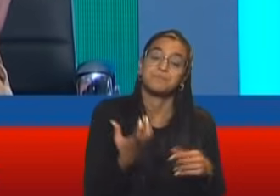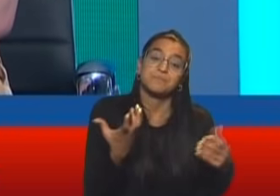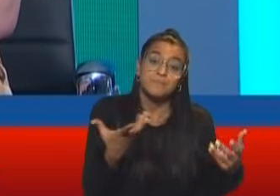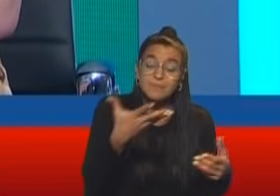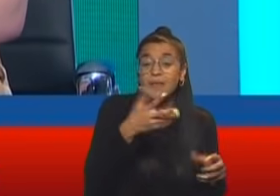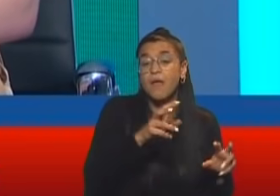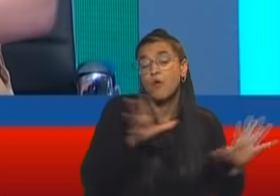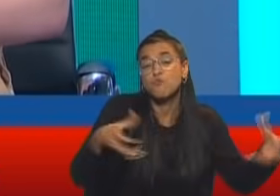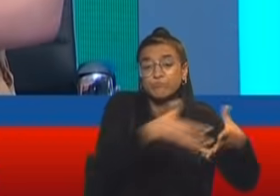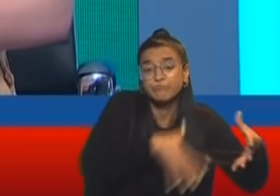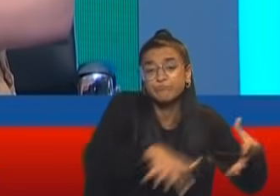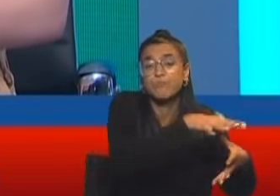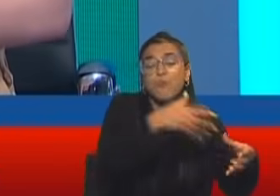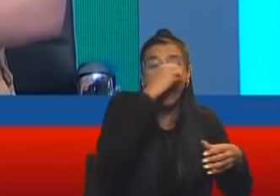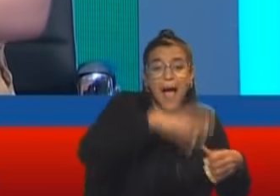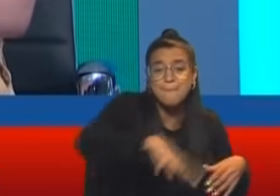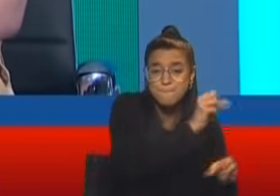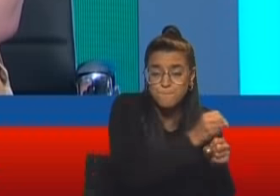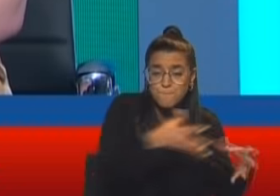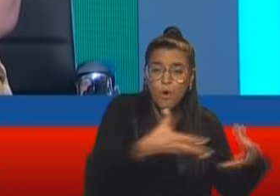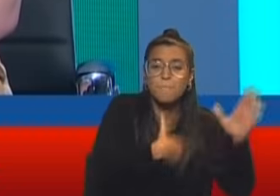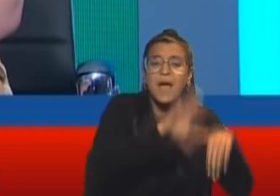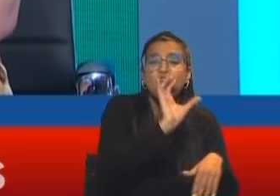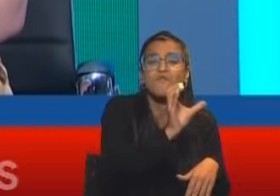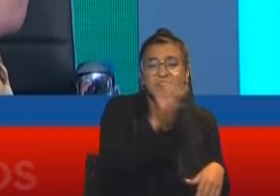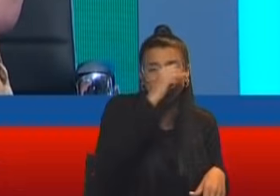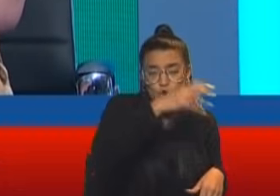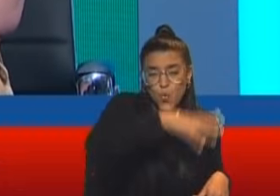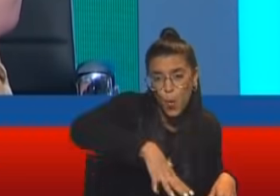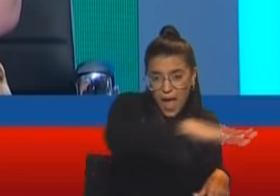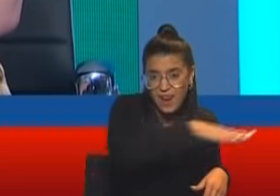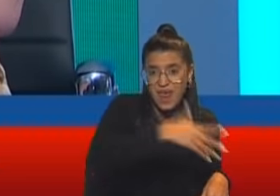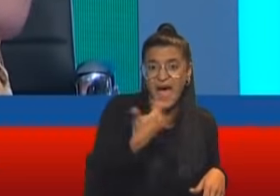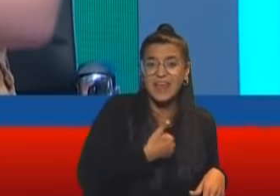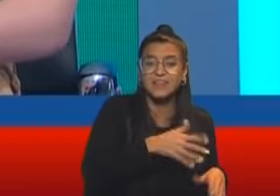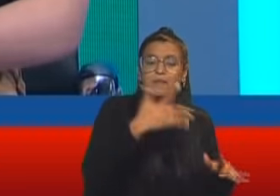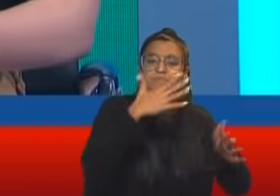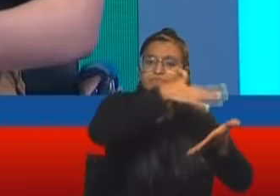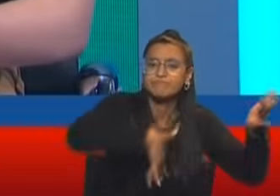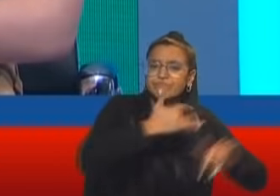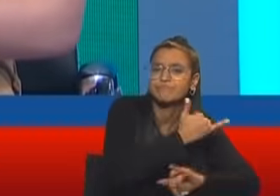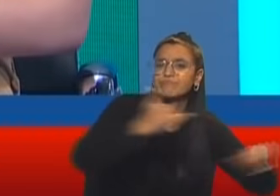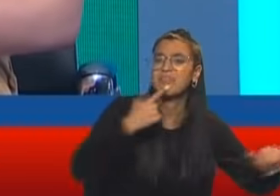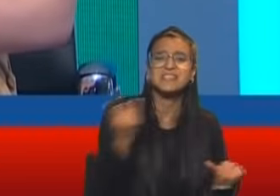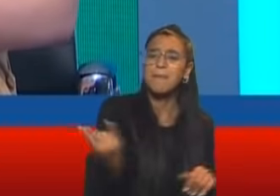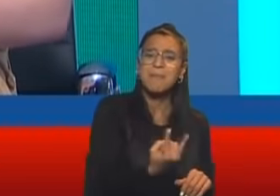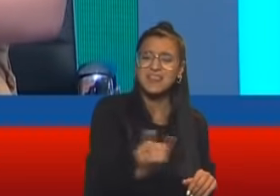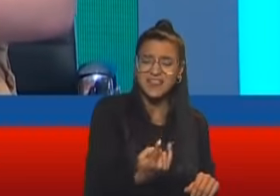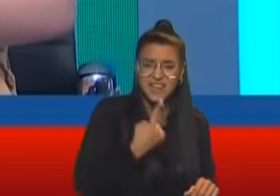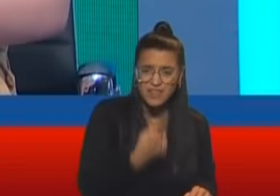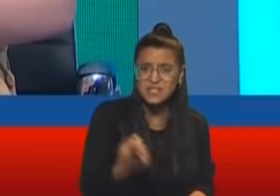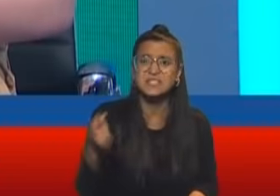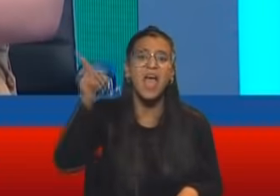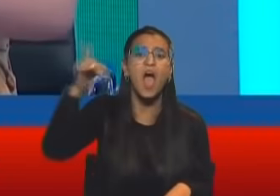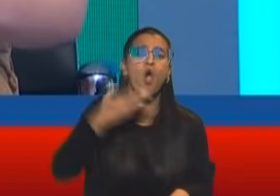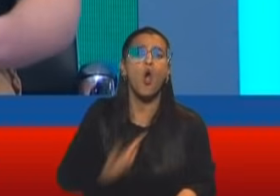la mesa de enlace, particularmente las confederaciones rurales argentinas, sacando un comunicado desmintiendo que la versión del